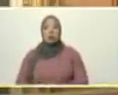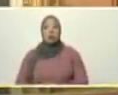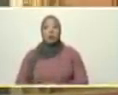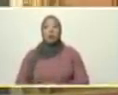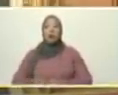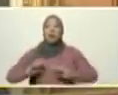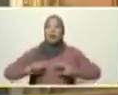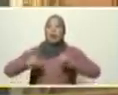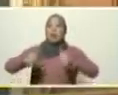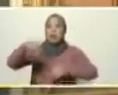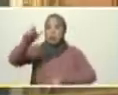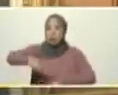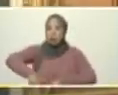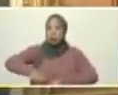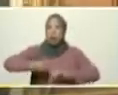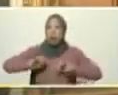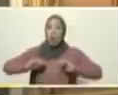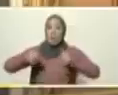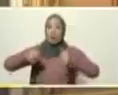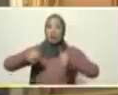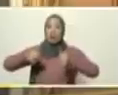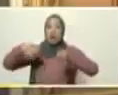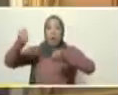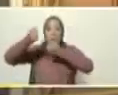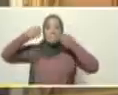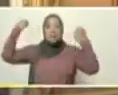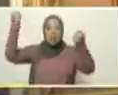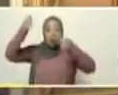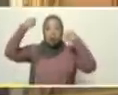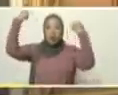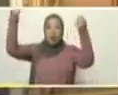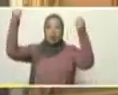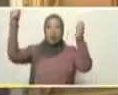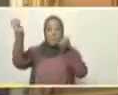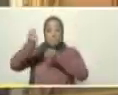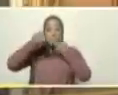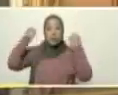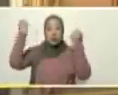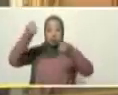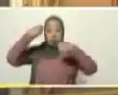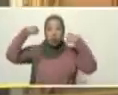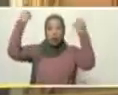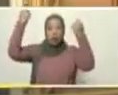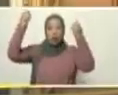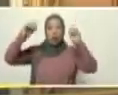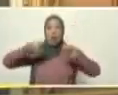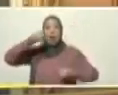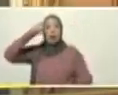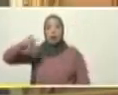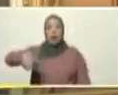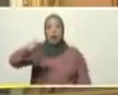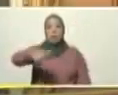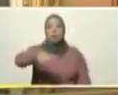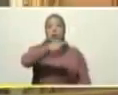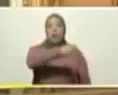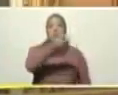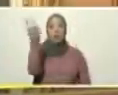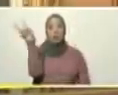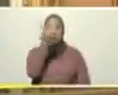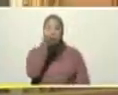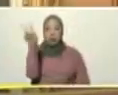de Isaías, comenzó lo que después sería la resurrección del pueblo de